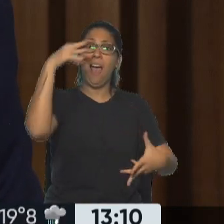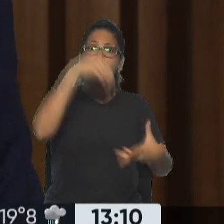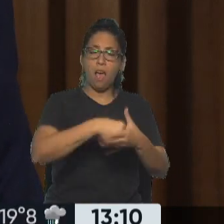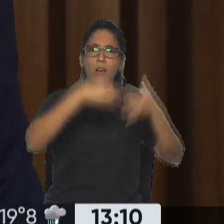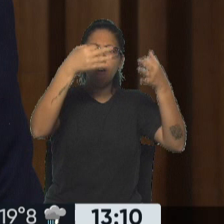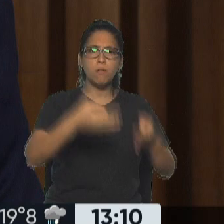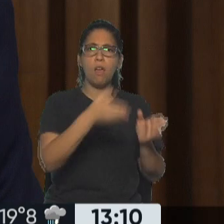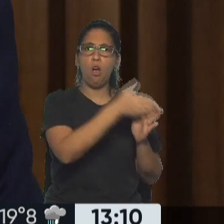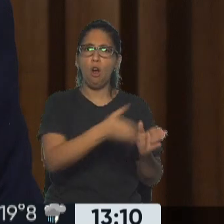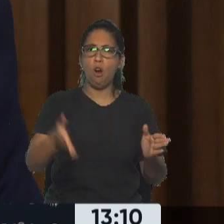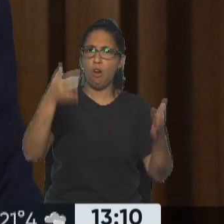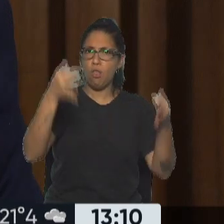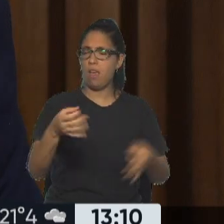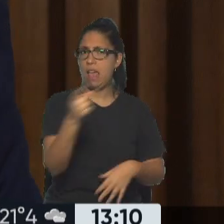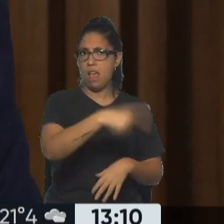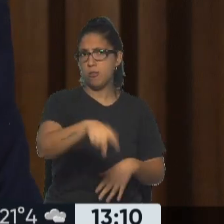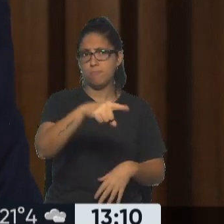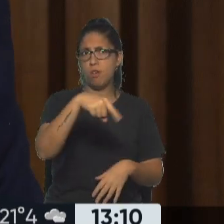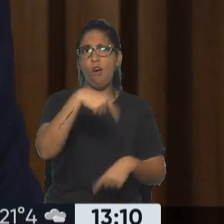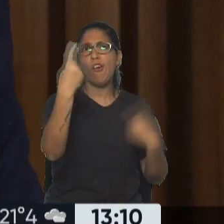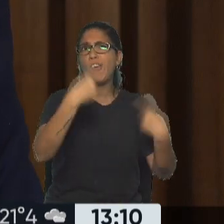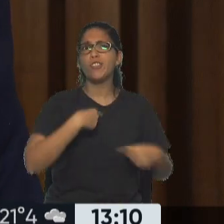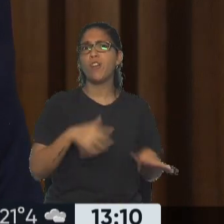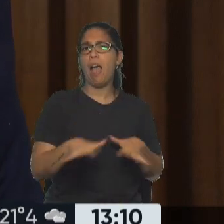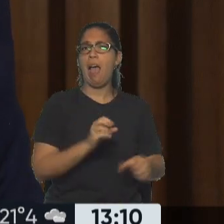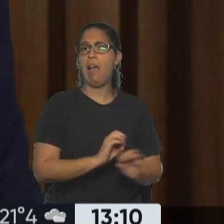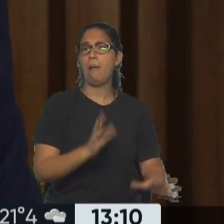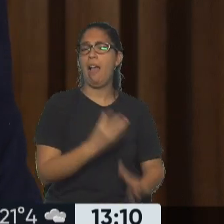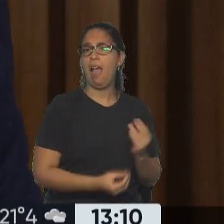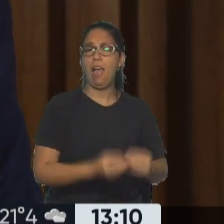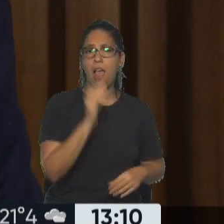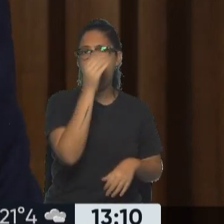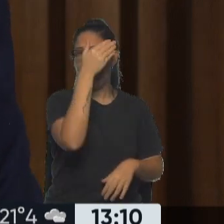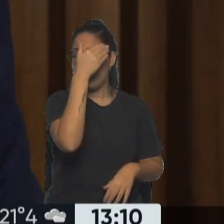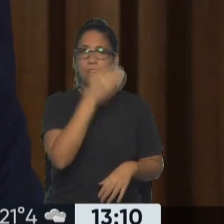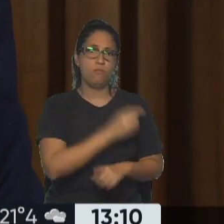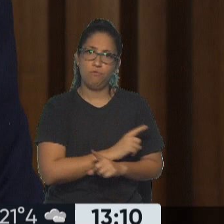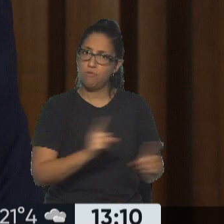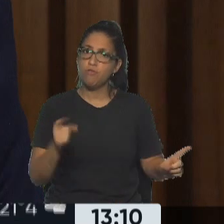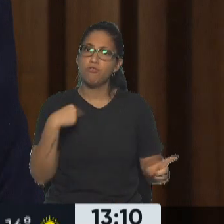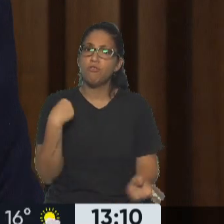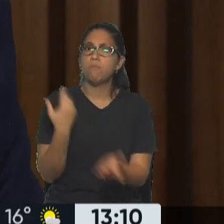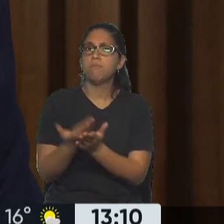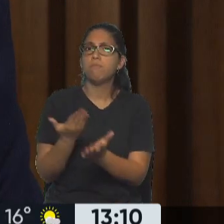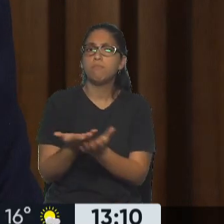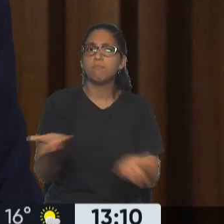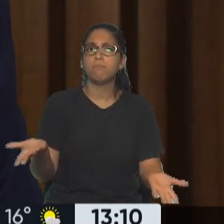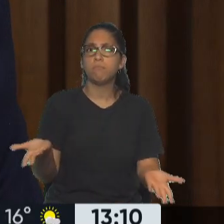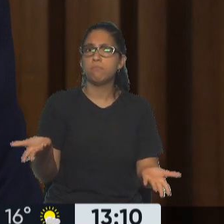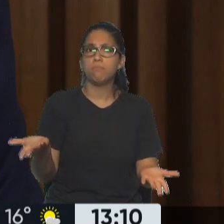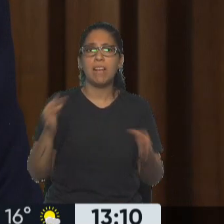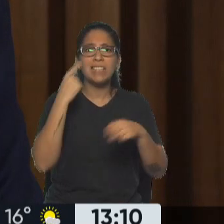bien, no podían pretender otra cosa. Entonces, yo creo que de mi parte lo que hice fue plantear una discusión